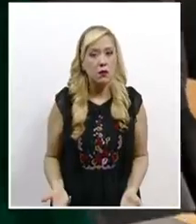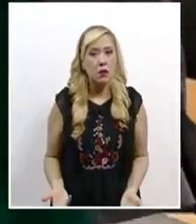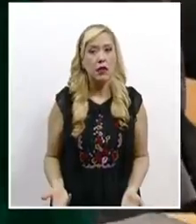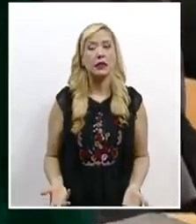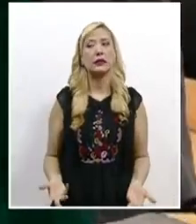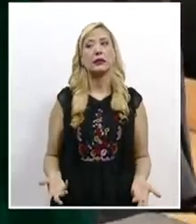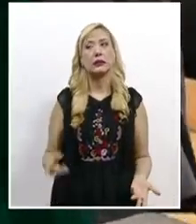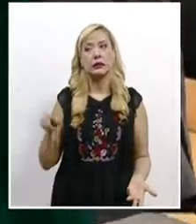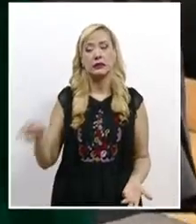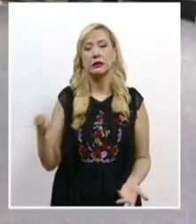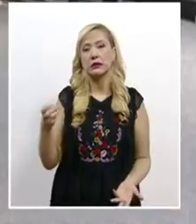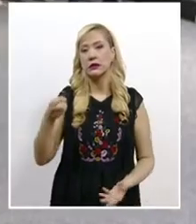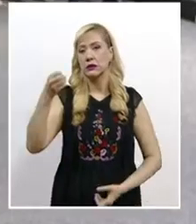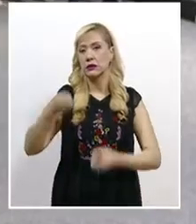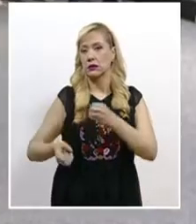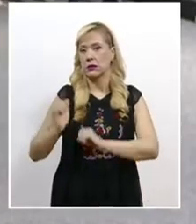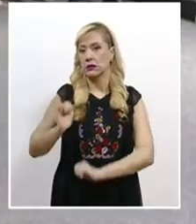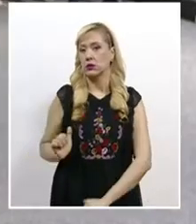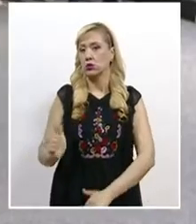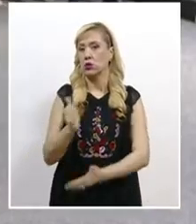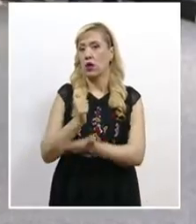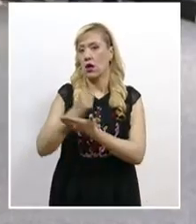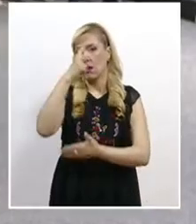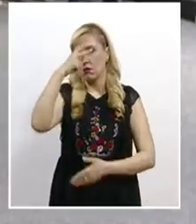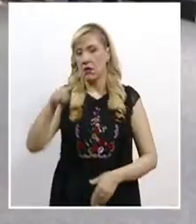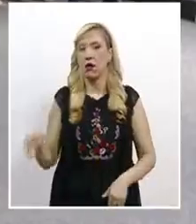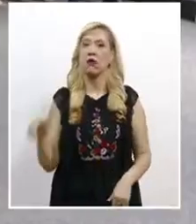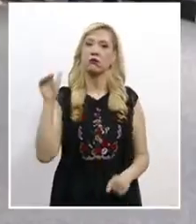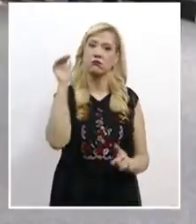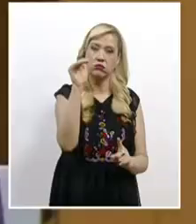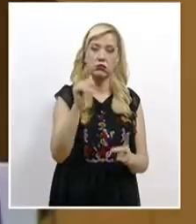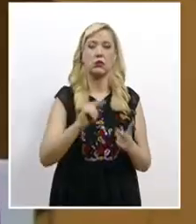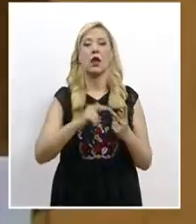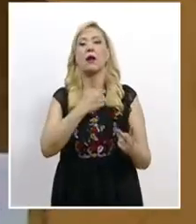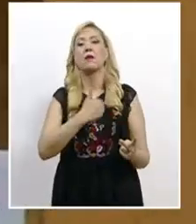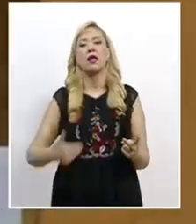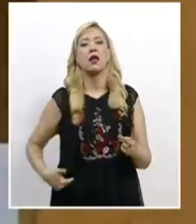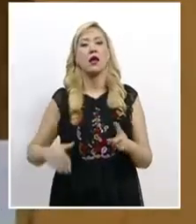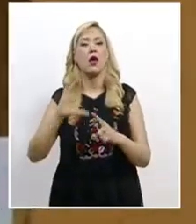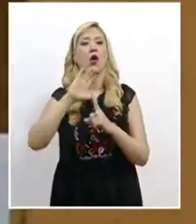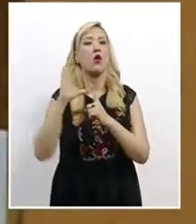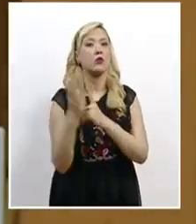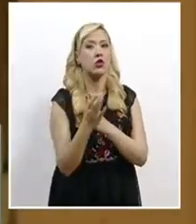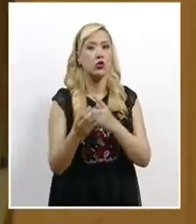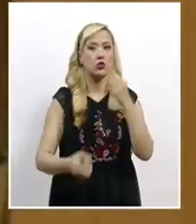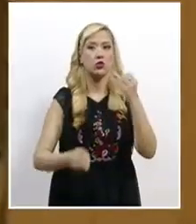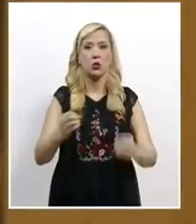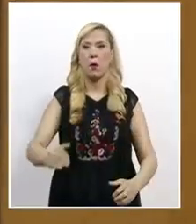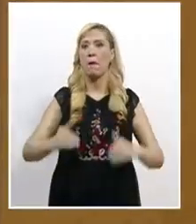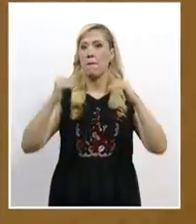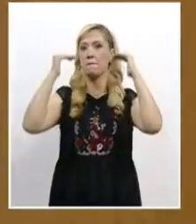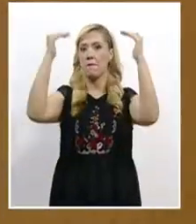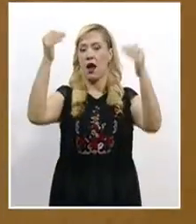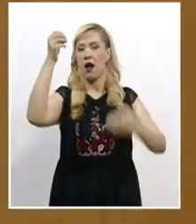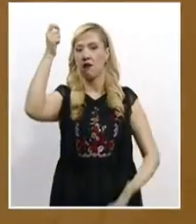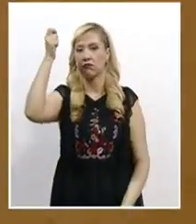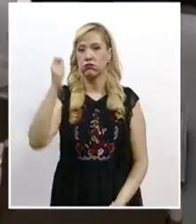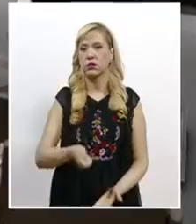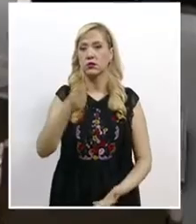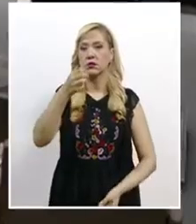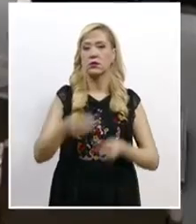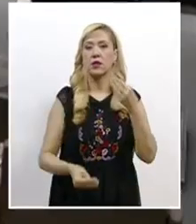de la Judicatura del Poder Judicial de la Ciudad de México y también presidente de la Comisión Nacional de Tribunales Superiores de Justicia, el